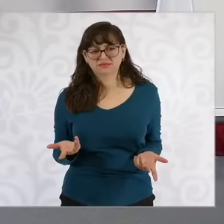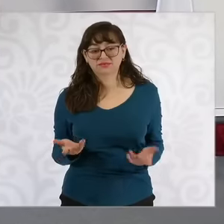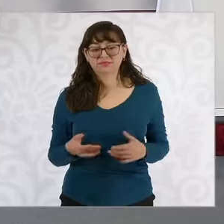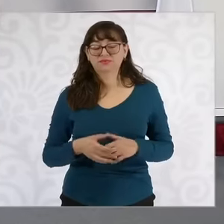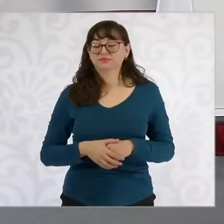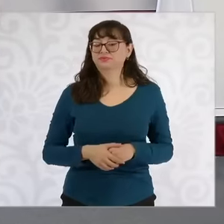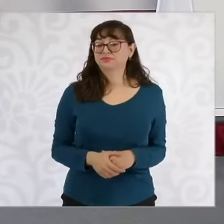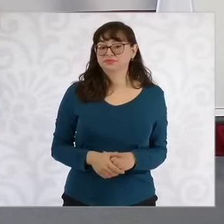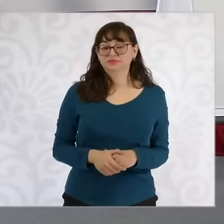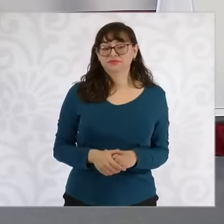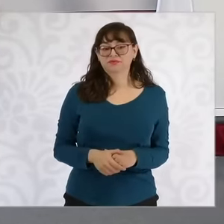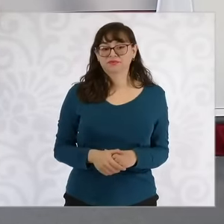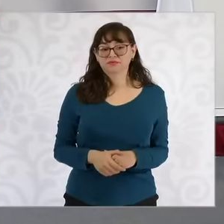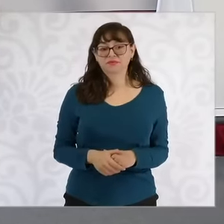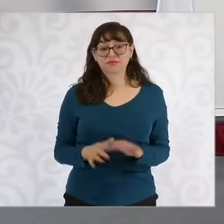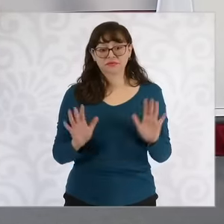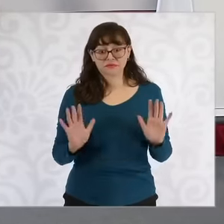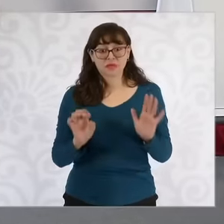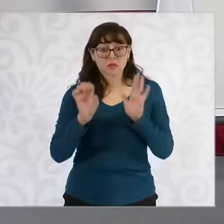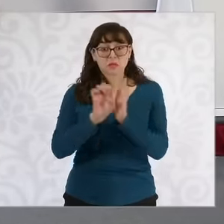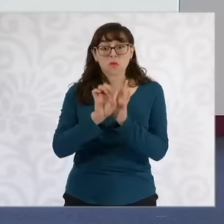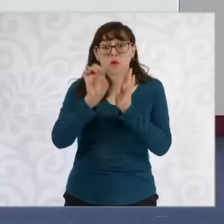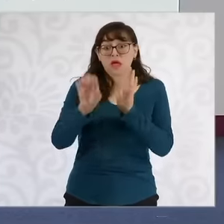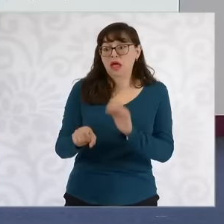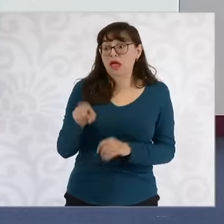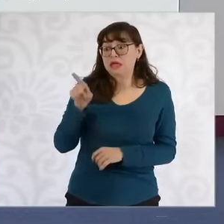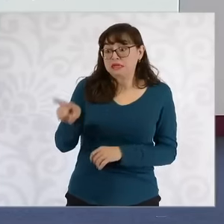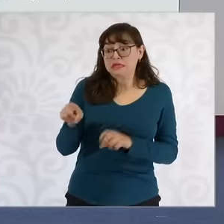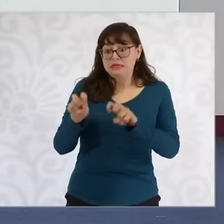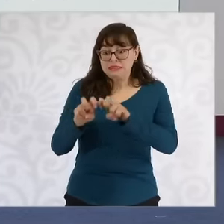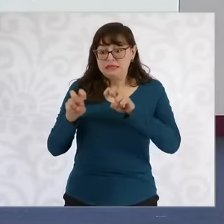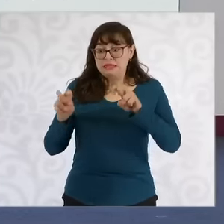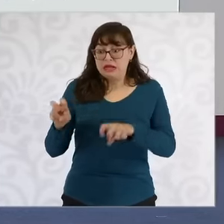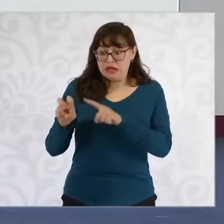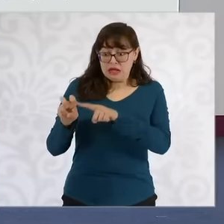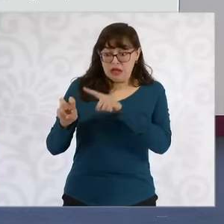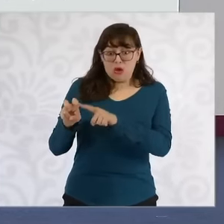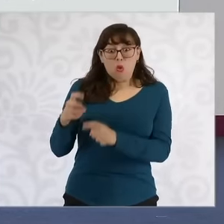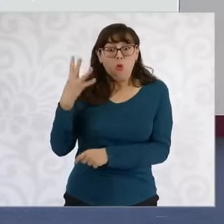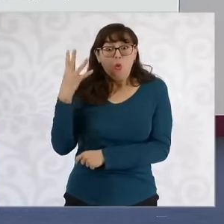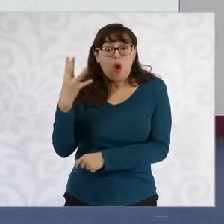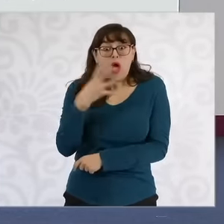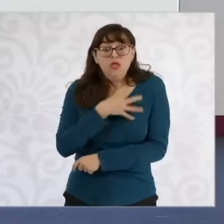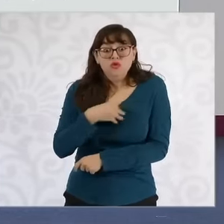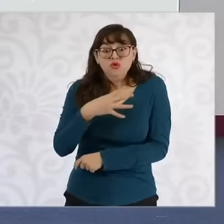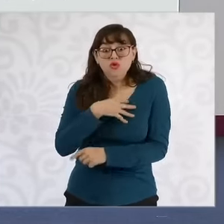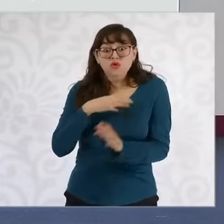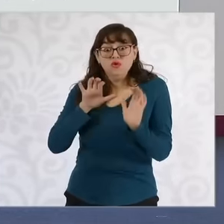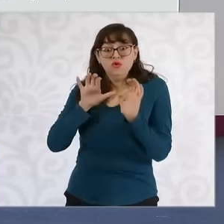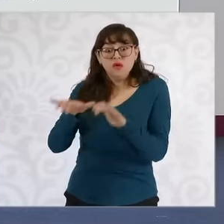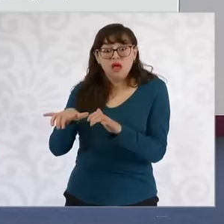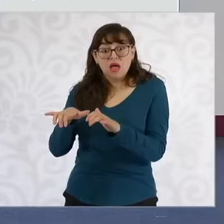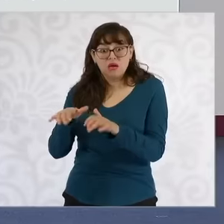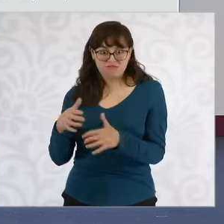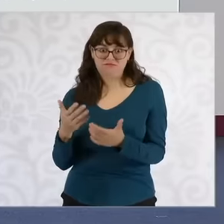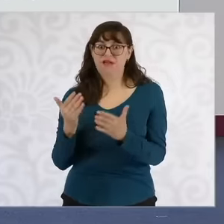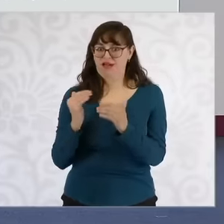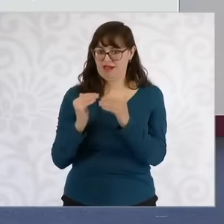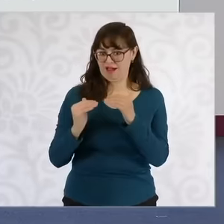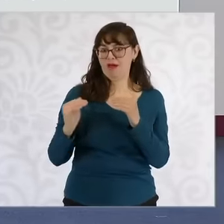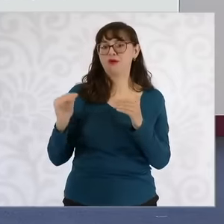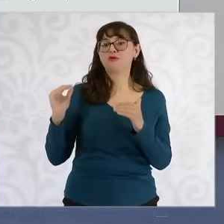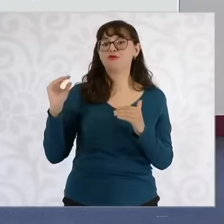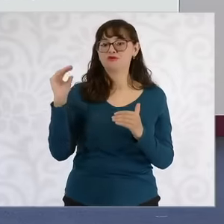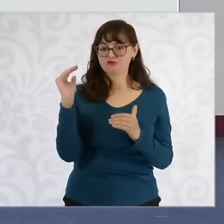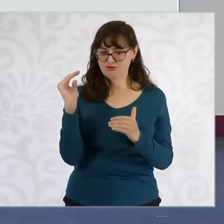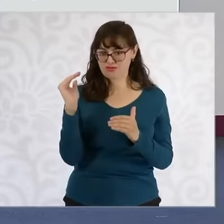Por mencionar algunos ejemplos, uno de los magistrados de circuito tiene trabajando a sus 4 hijos. Uno de ellos es oficial administrativo, 2